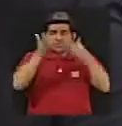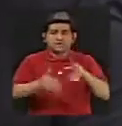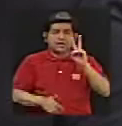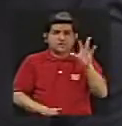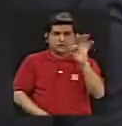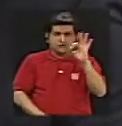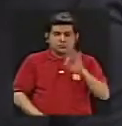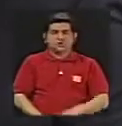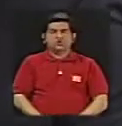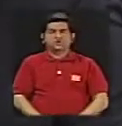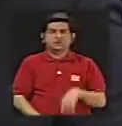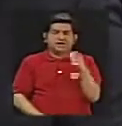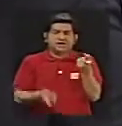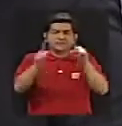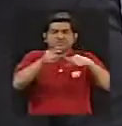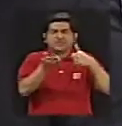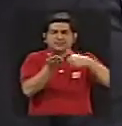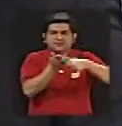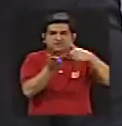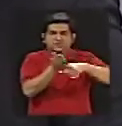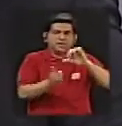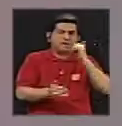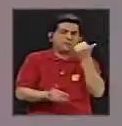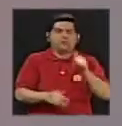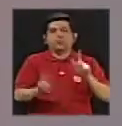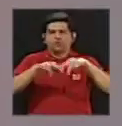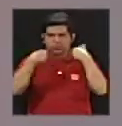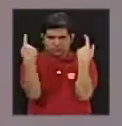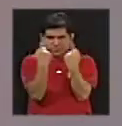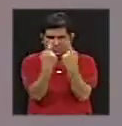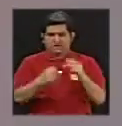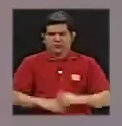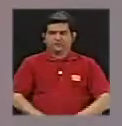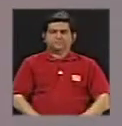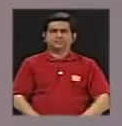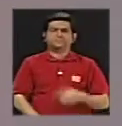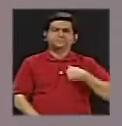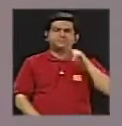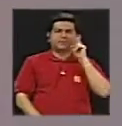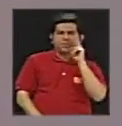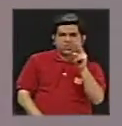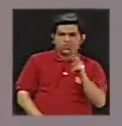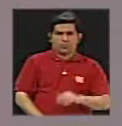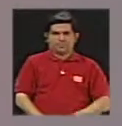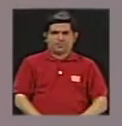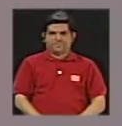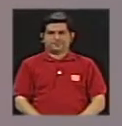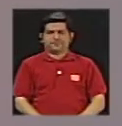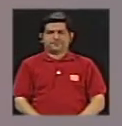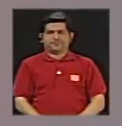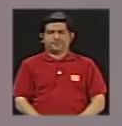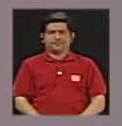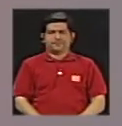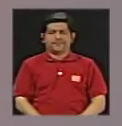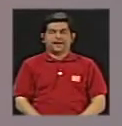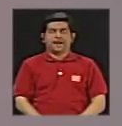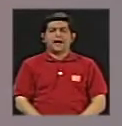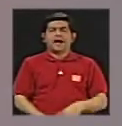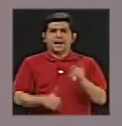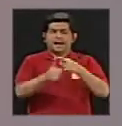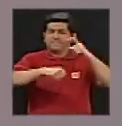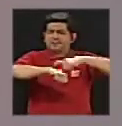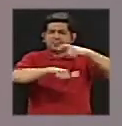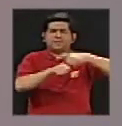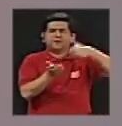febrero habían respaldado a otros partidos? Cuando uno ve según por quién votó en la primera